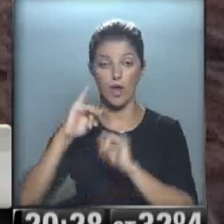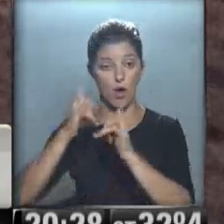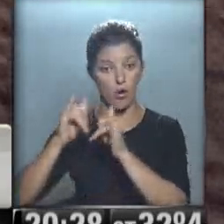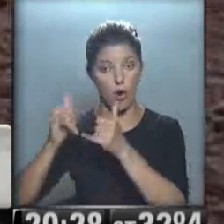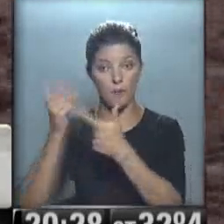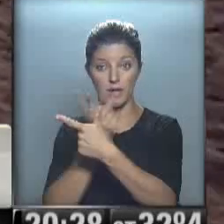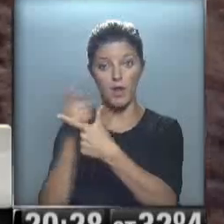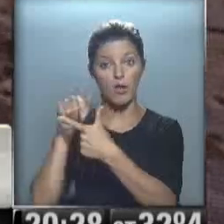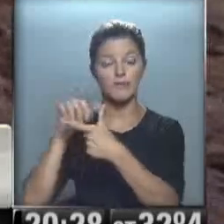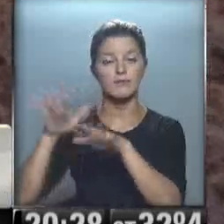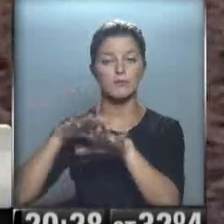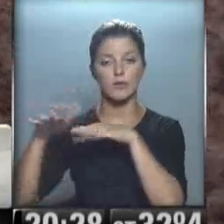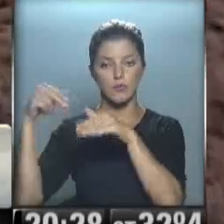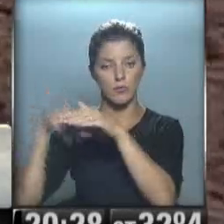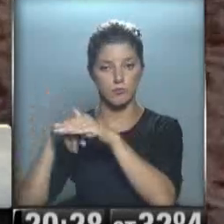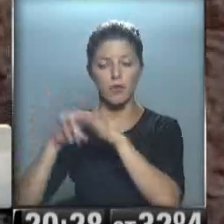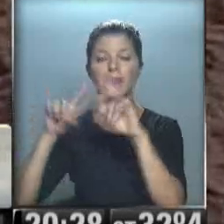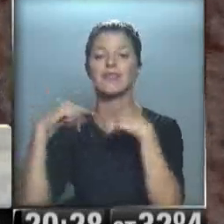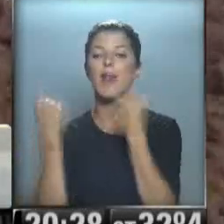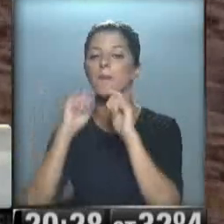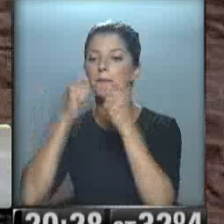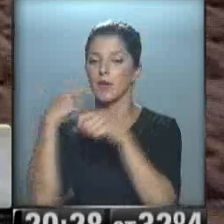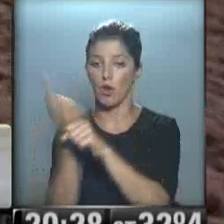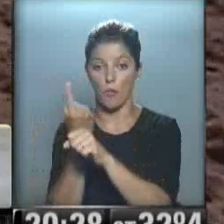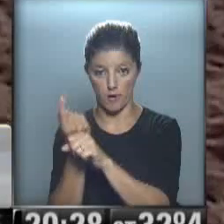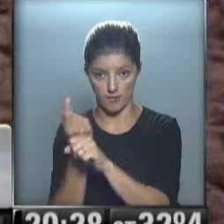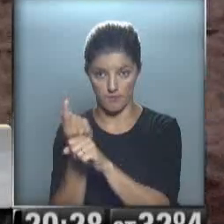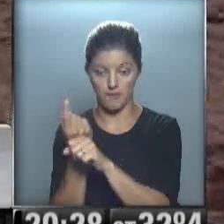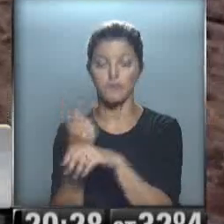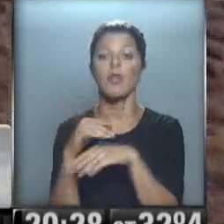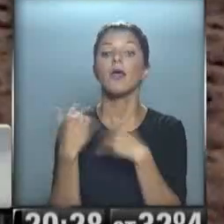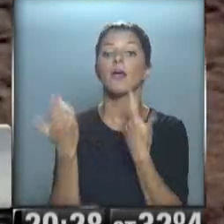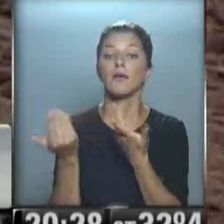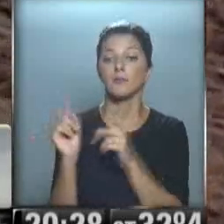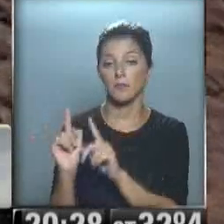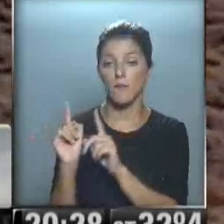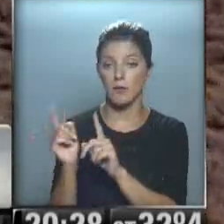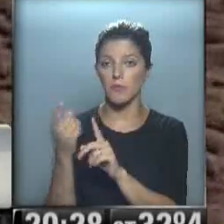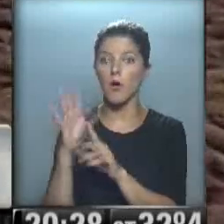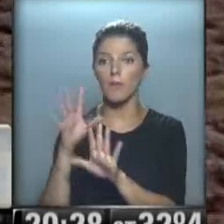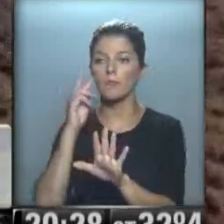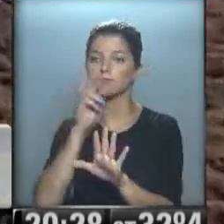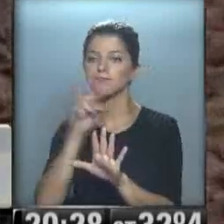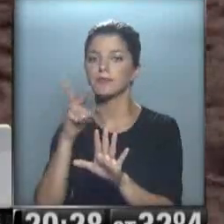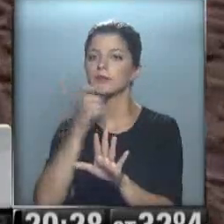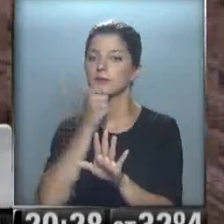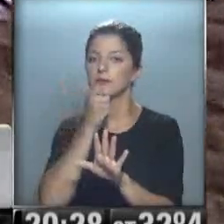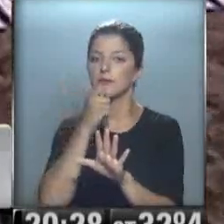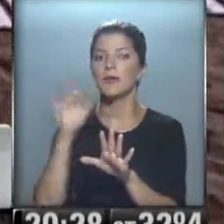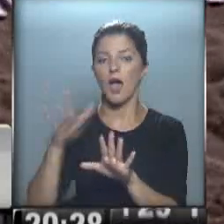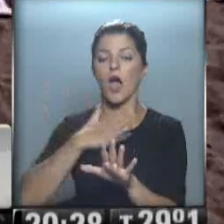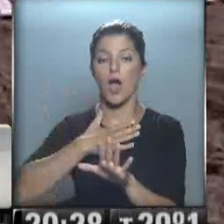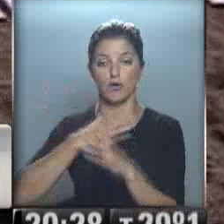que se encuentran en la unidad de cuidados intensivos una de las cuales estamos tratando de recuperarla compensarla